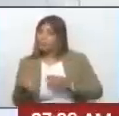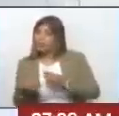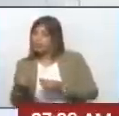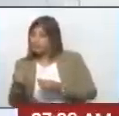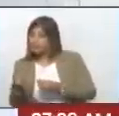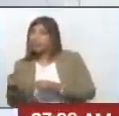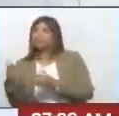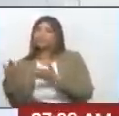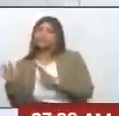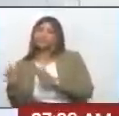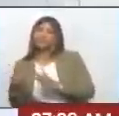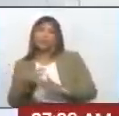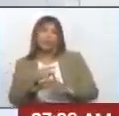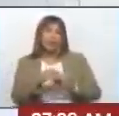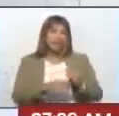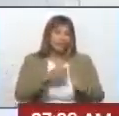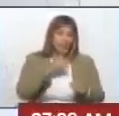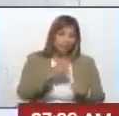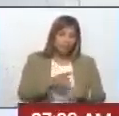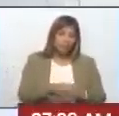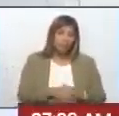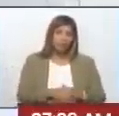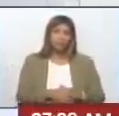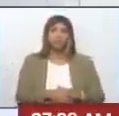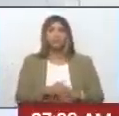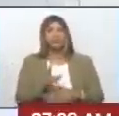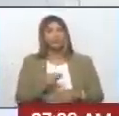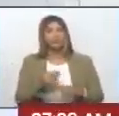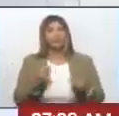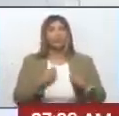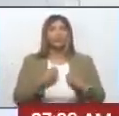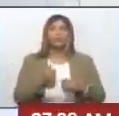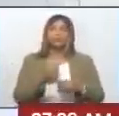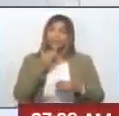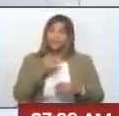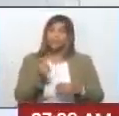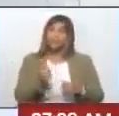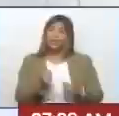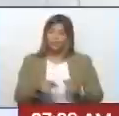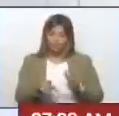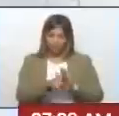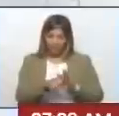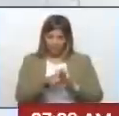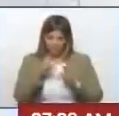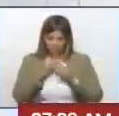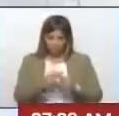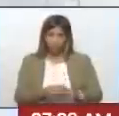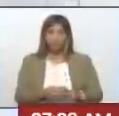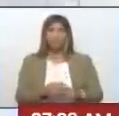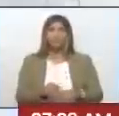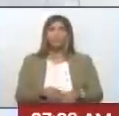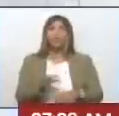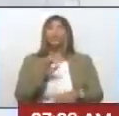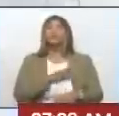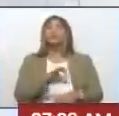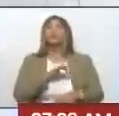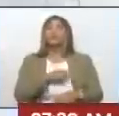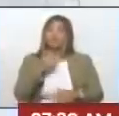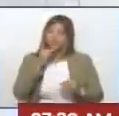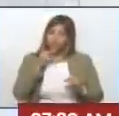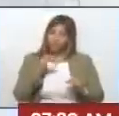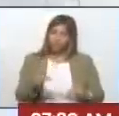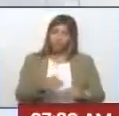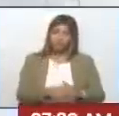negando la pugnacidad por vivir mejor siempre que sea legítimo. Lo que se llama la sociedad del bienestar,